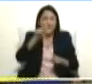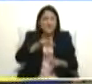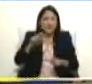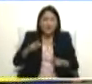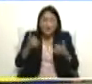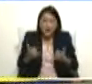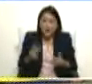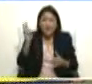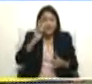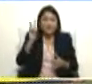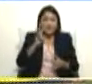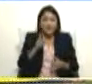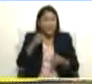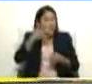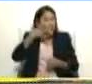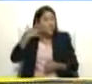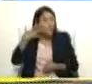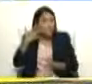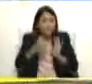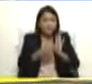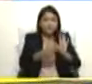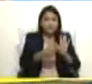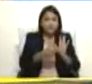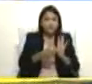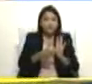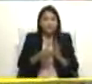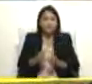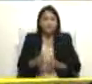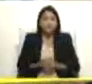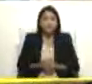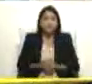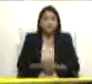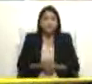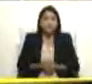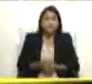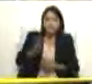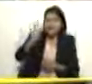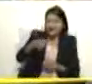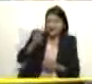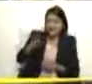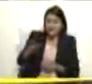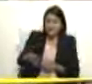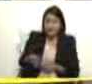hoy podemos decir con orgullo, se le quitaron las rayas al Esequibo.